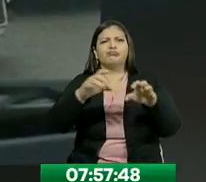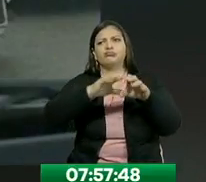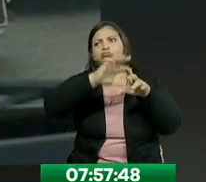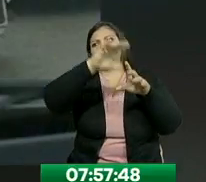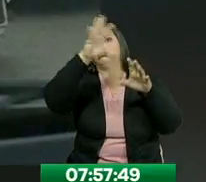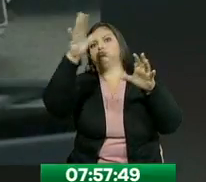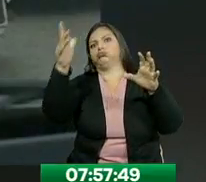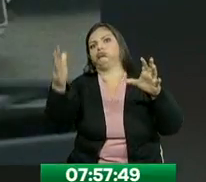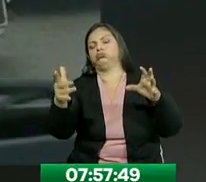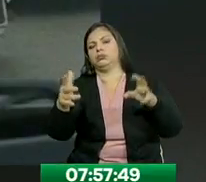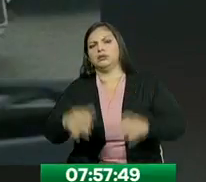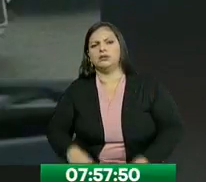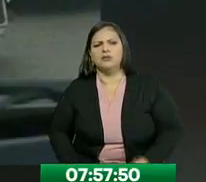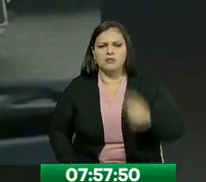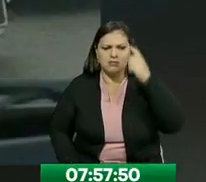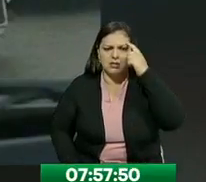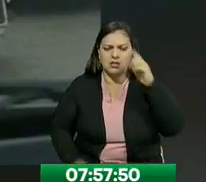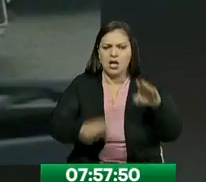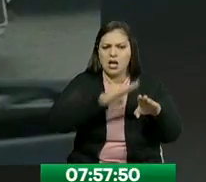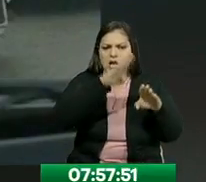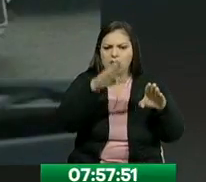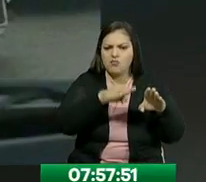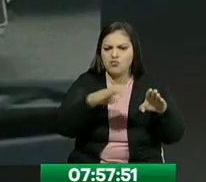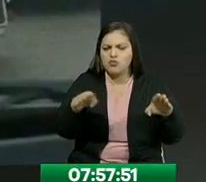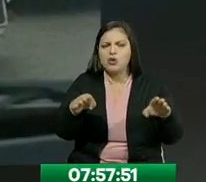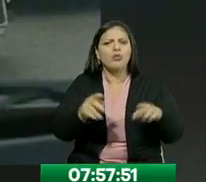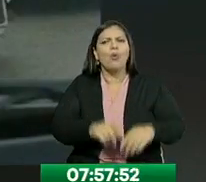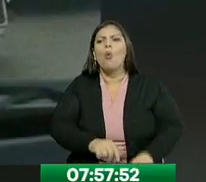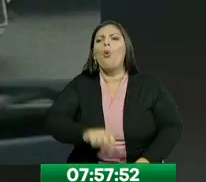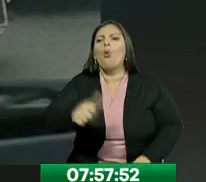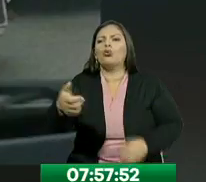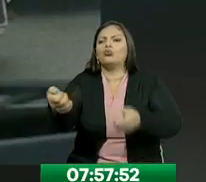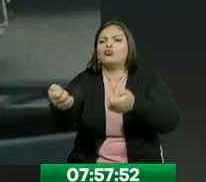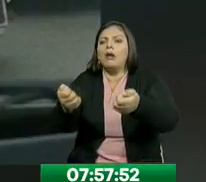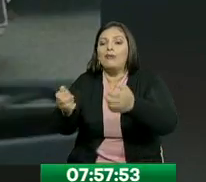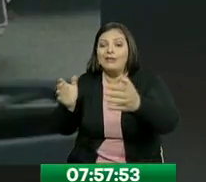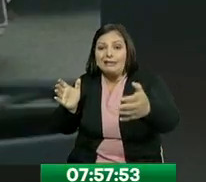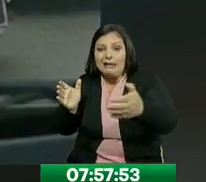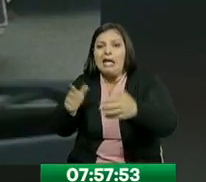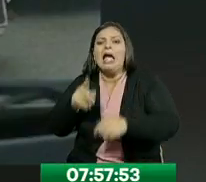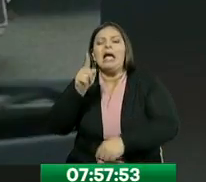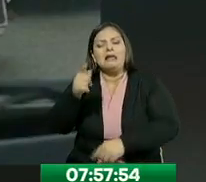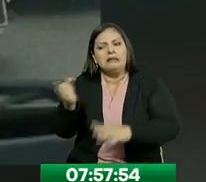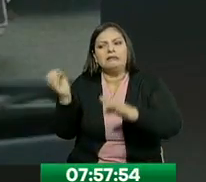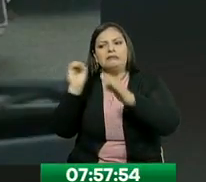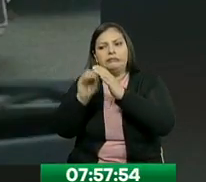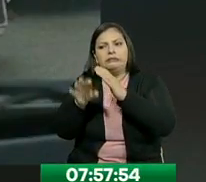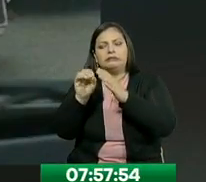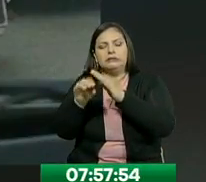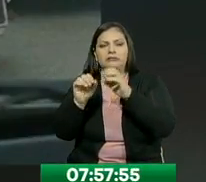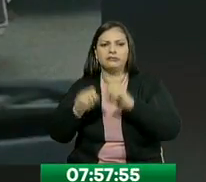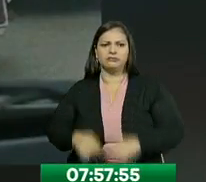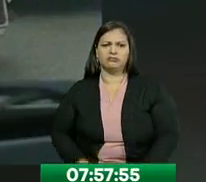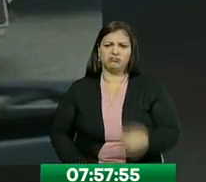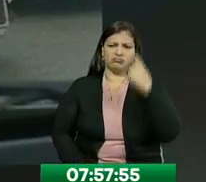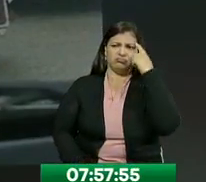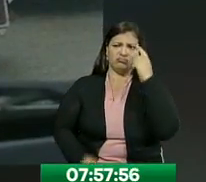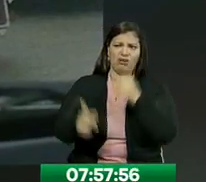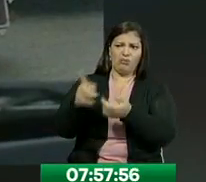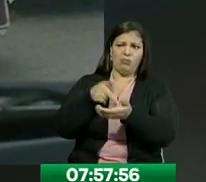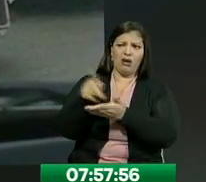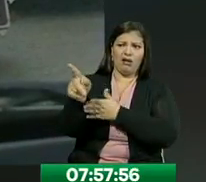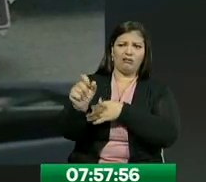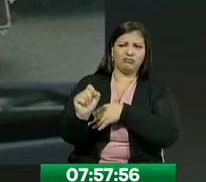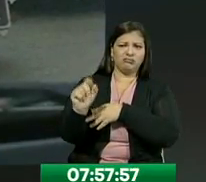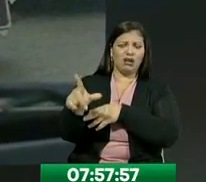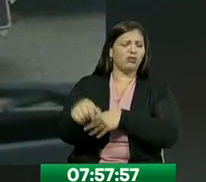Luisa, propicio llevar en un camión donde se hace una mudanza correspondiente y correcta, ¿no? Lo que pasa es que se quieren ahorrar un billete, ¿verdad? Claro. Y no